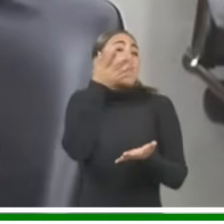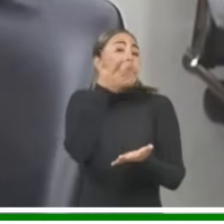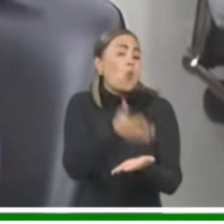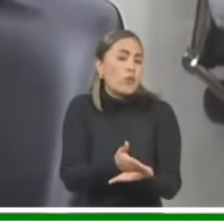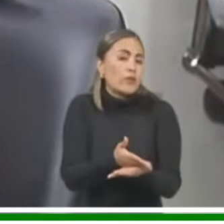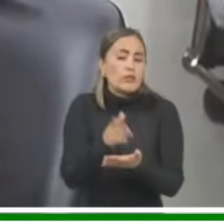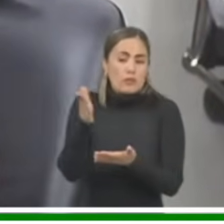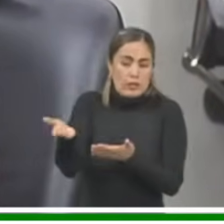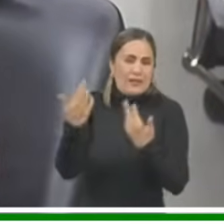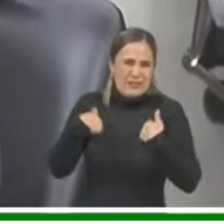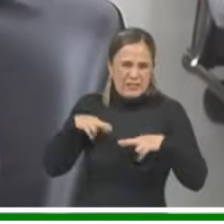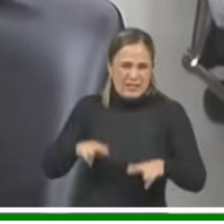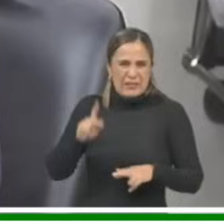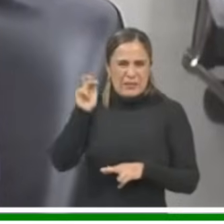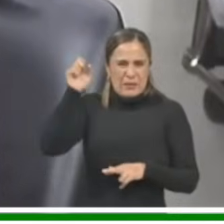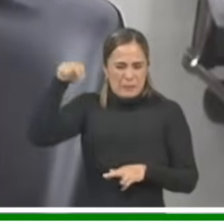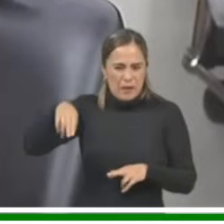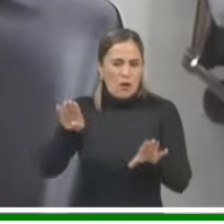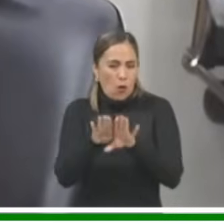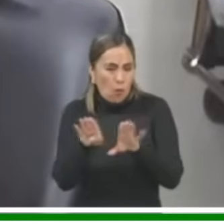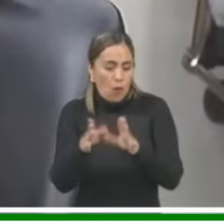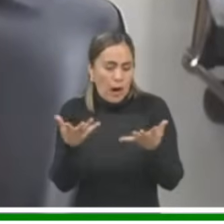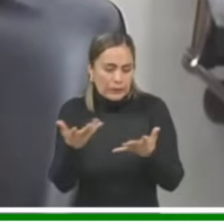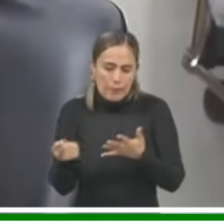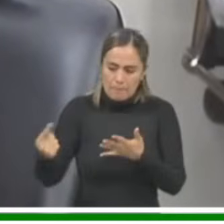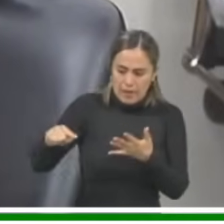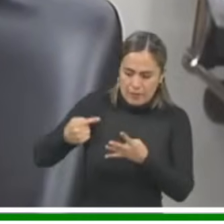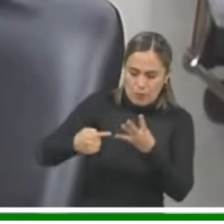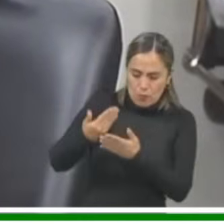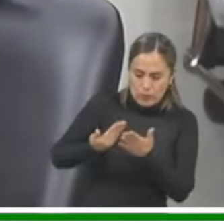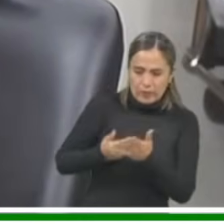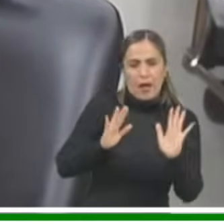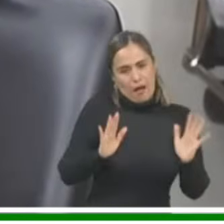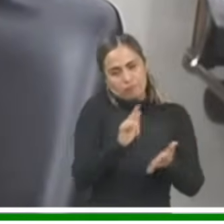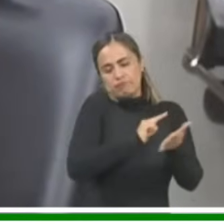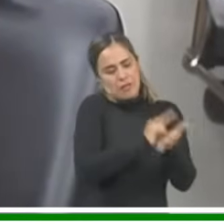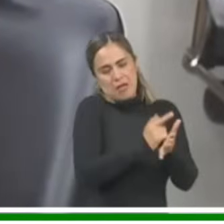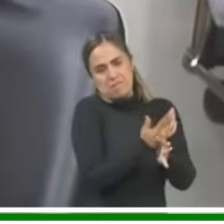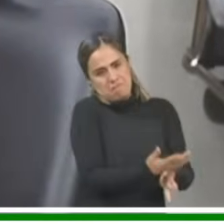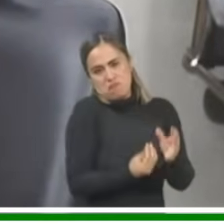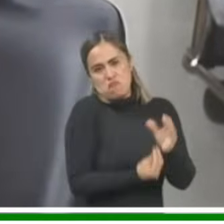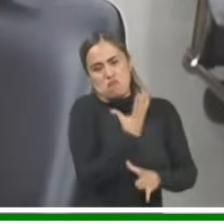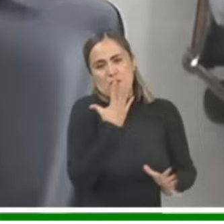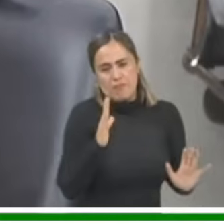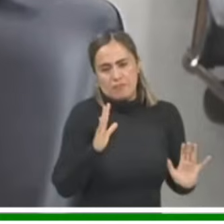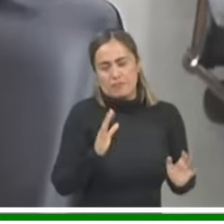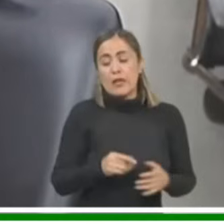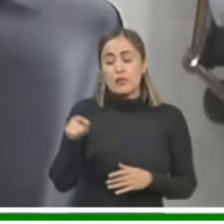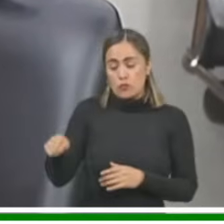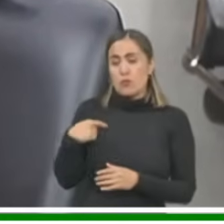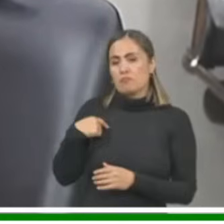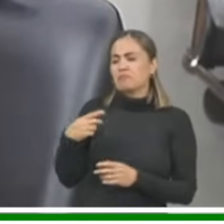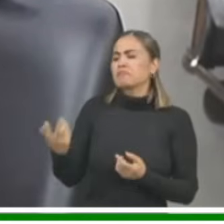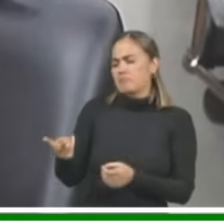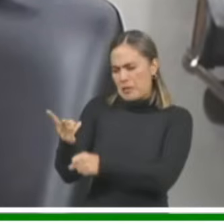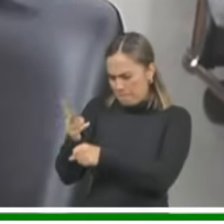pretende el representante del PAN a través de una ley. ¿A qué sí lo invito, señor representante? a que podamos debatirlo